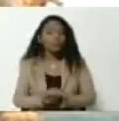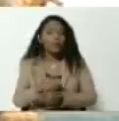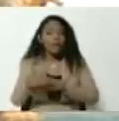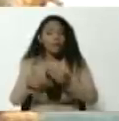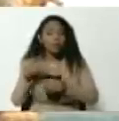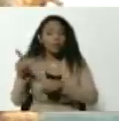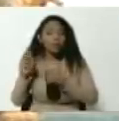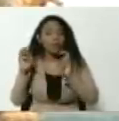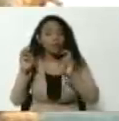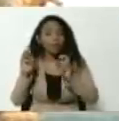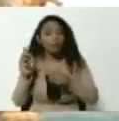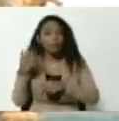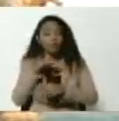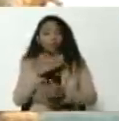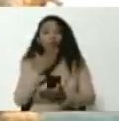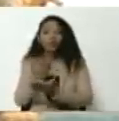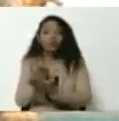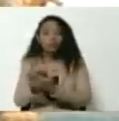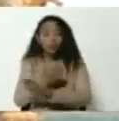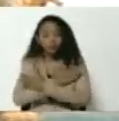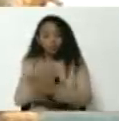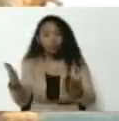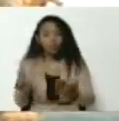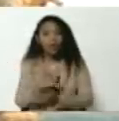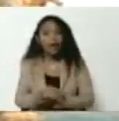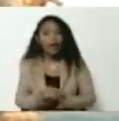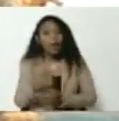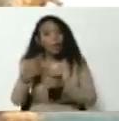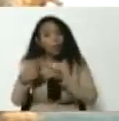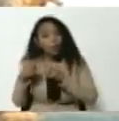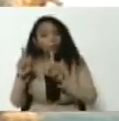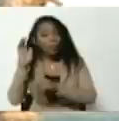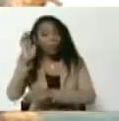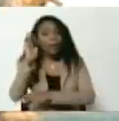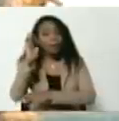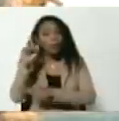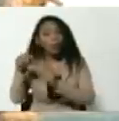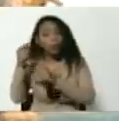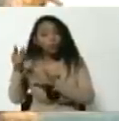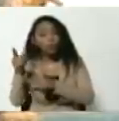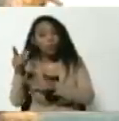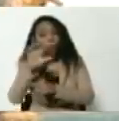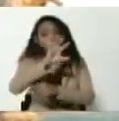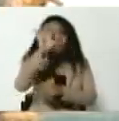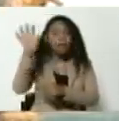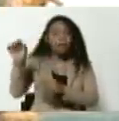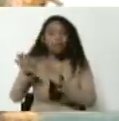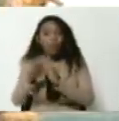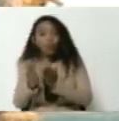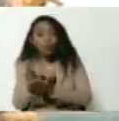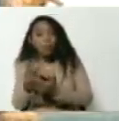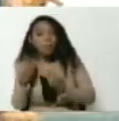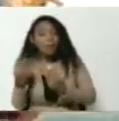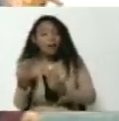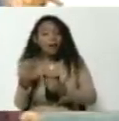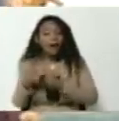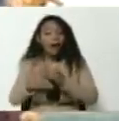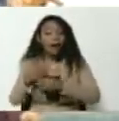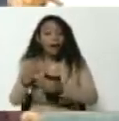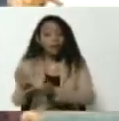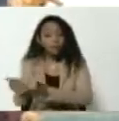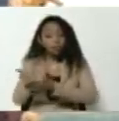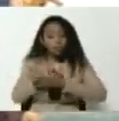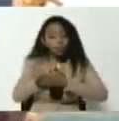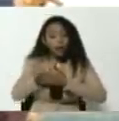gente, estamos solicitando colaboración a otros parlamentos de otros países del mundo para que coadyuven en el proceso